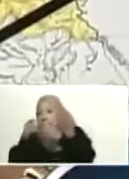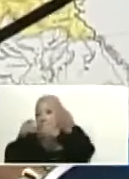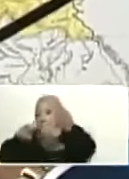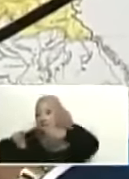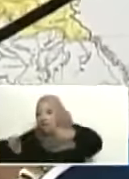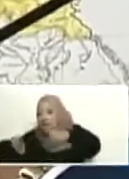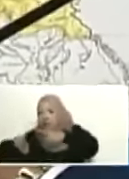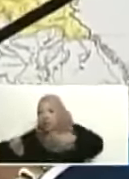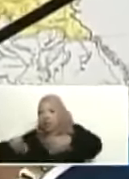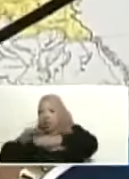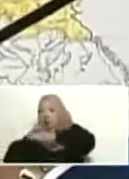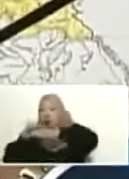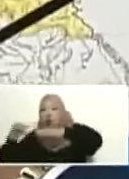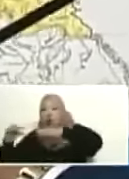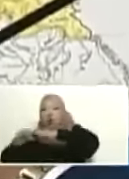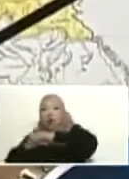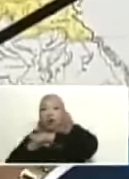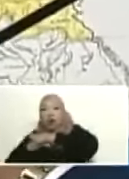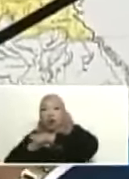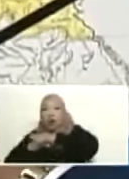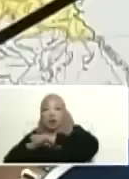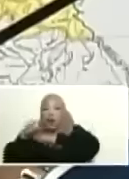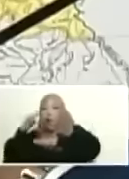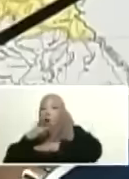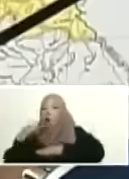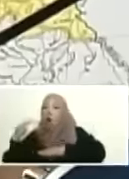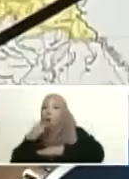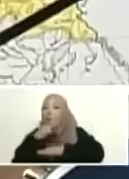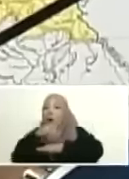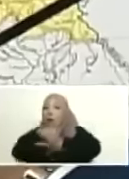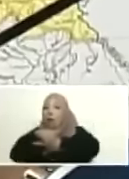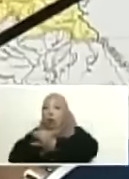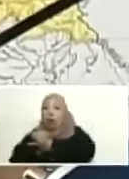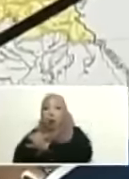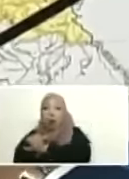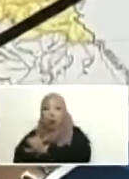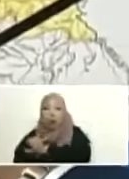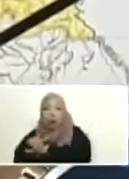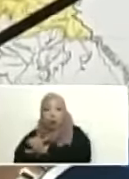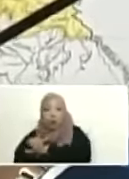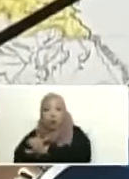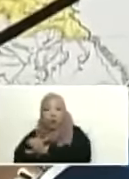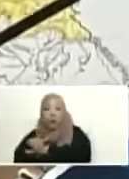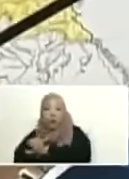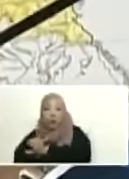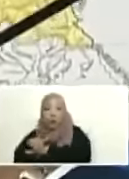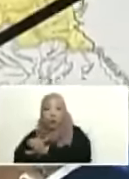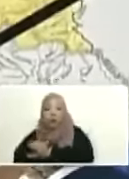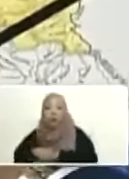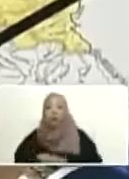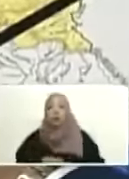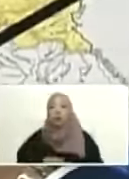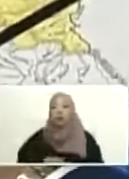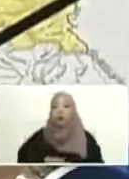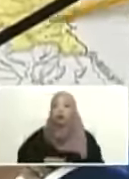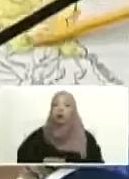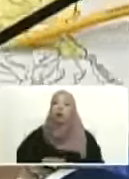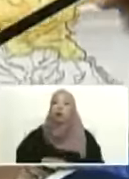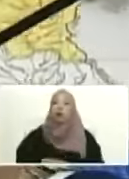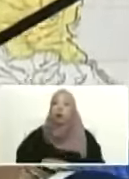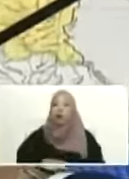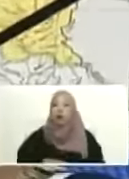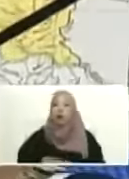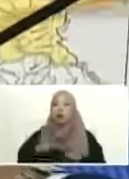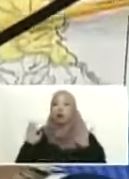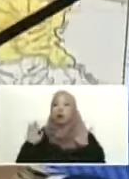potencia colonial, ocupante de la llamada Guyana Británica. Todo esto era nuestro gran